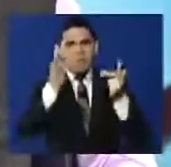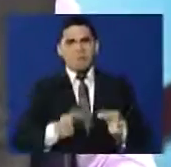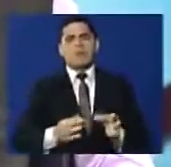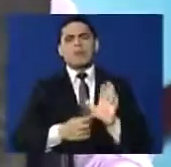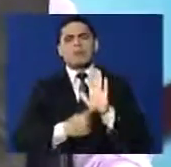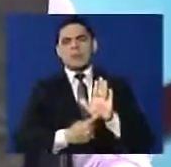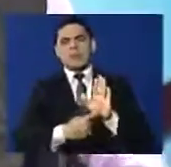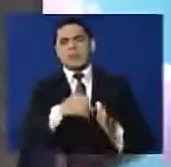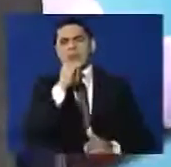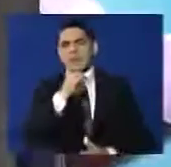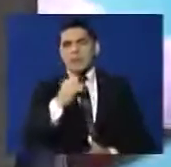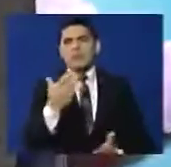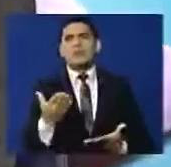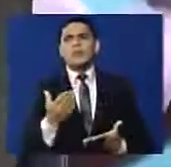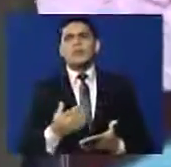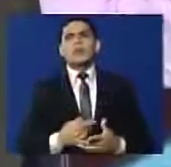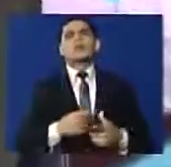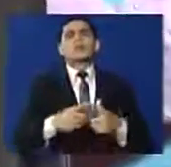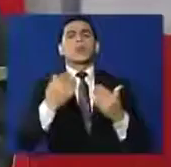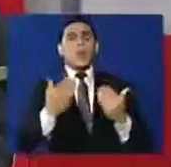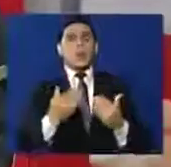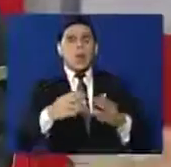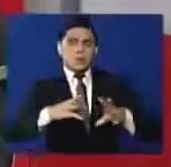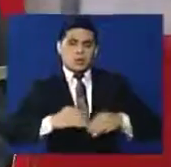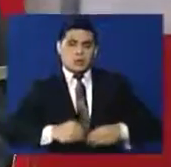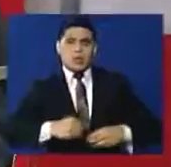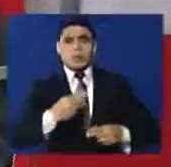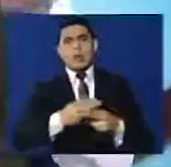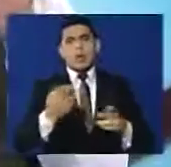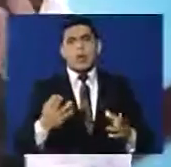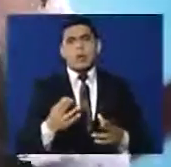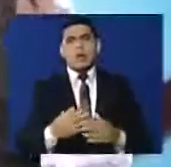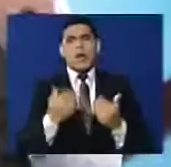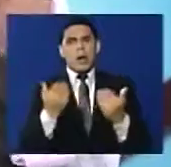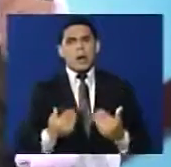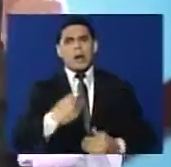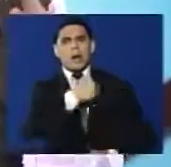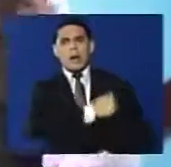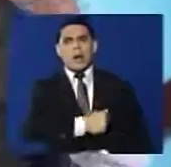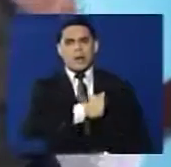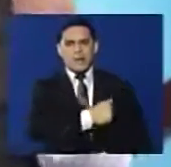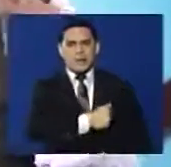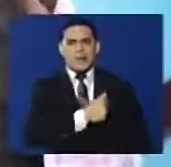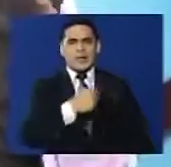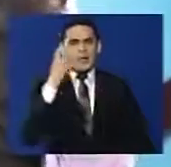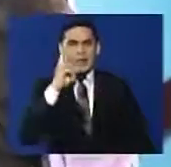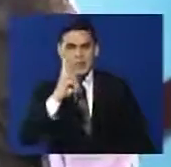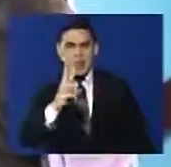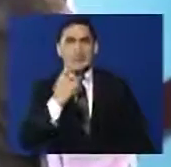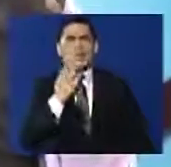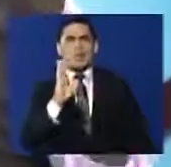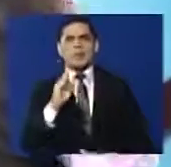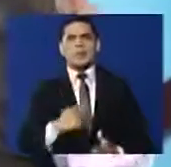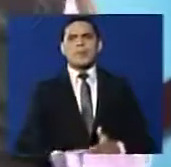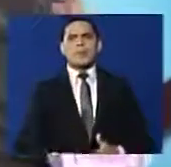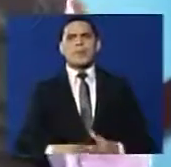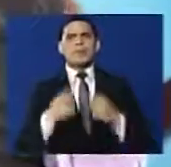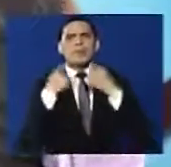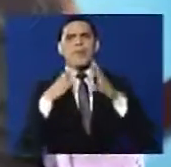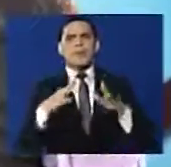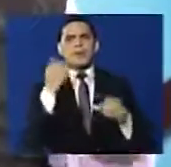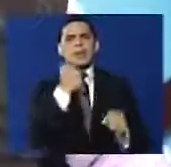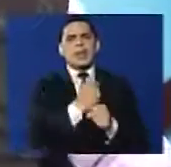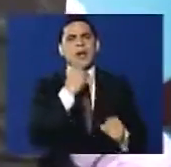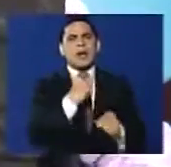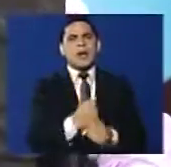línea editorial. Asumieron su riesgo. Aquí lo lamentable es que se perdió una fuente de